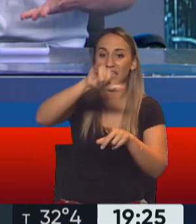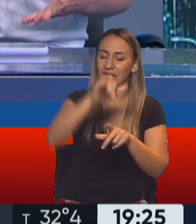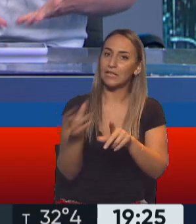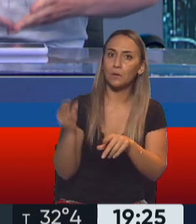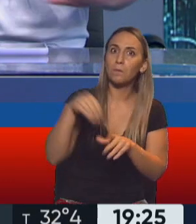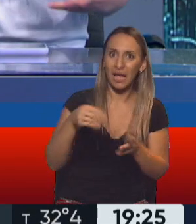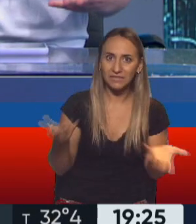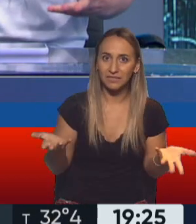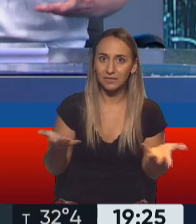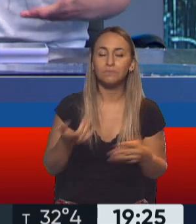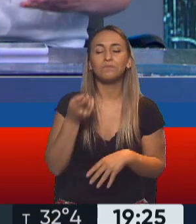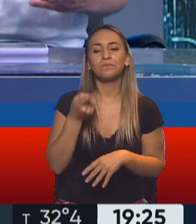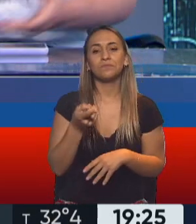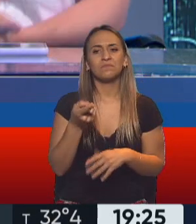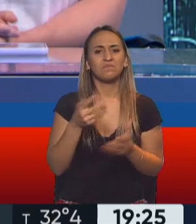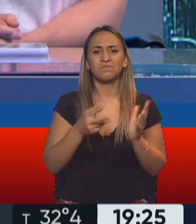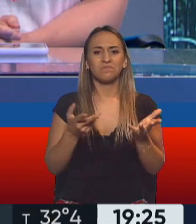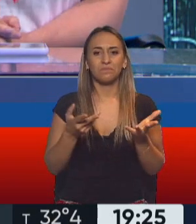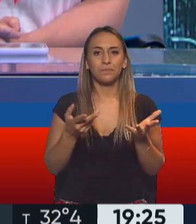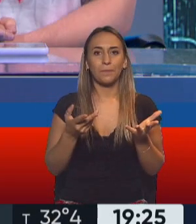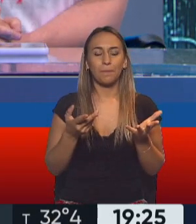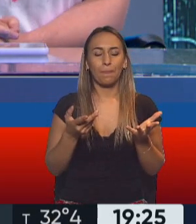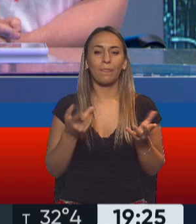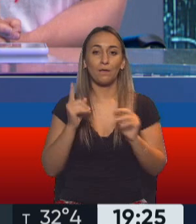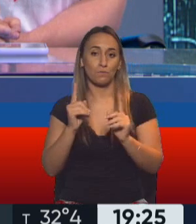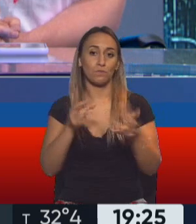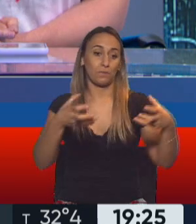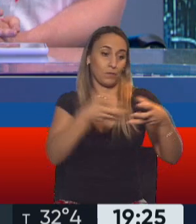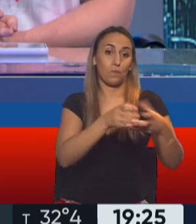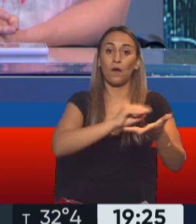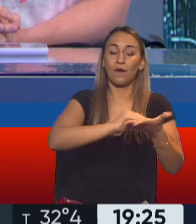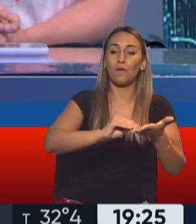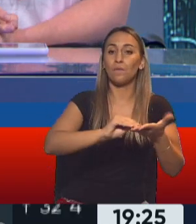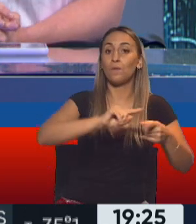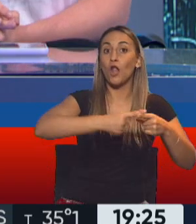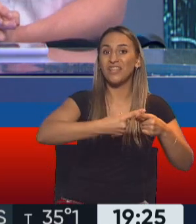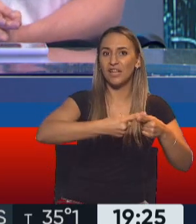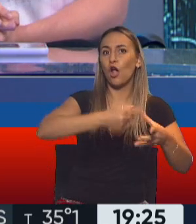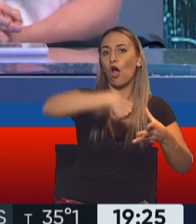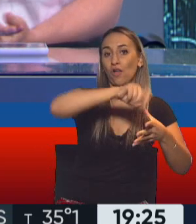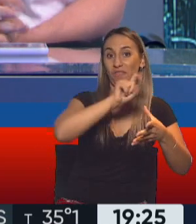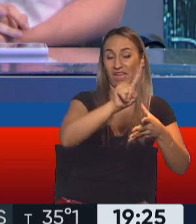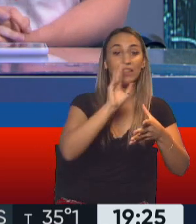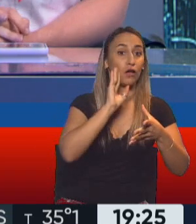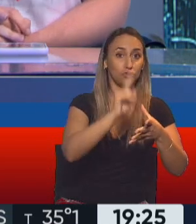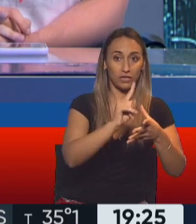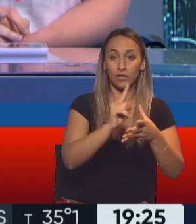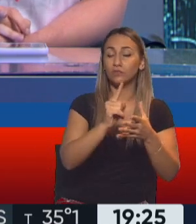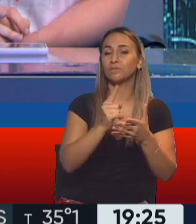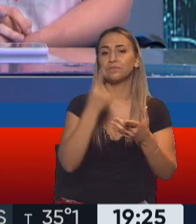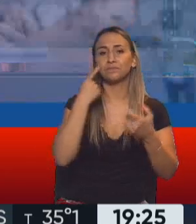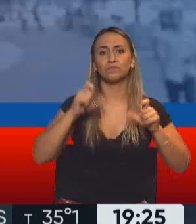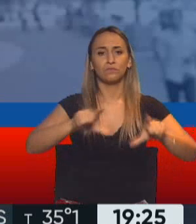esas sobretasas implican, por ejemplo, esto que decían los legisladores, que podemos comenzar a leerlo en un comunicado. Si querés lo